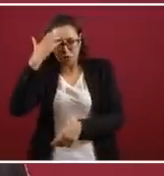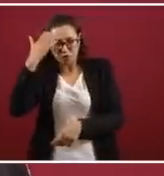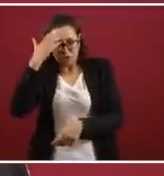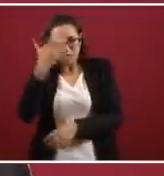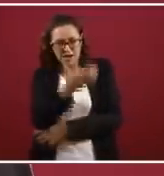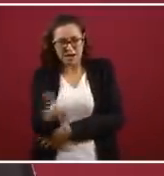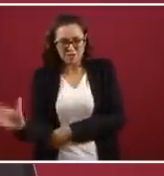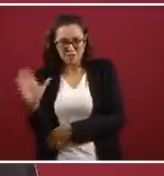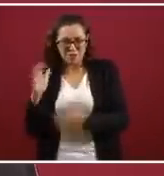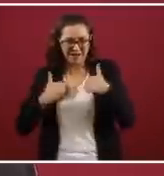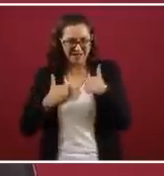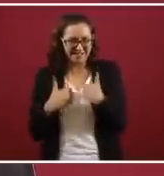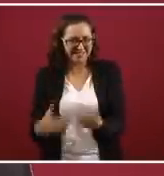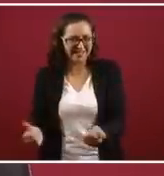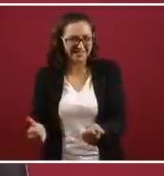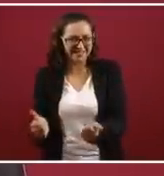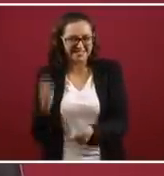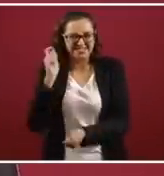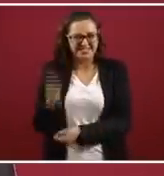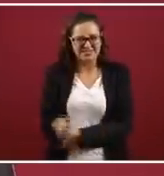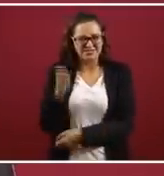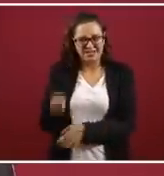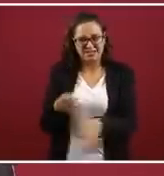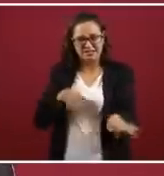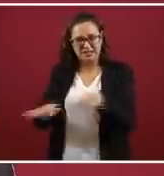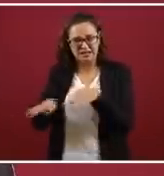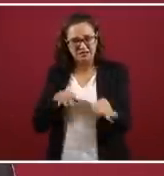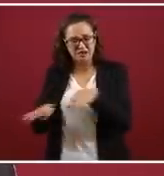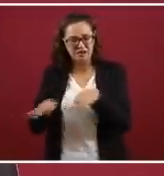porque cuando uno va arreando